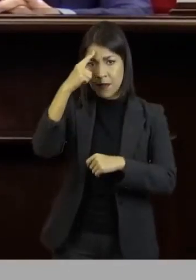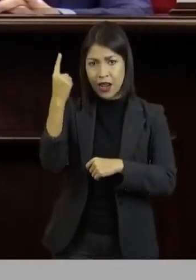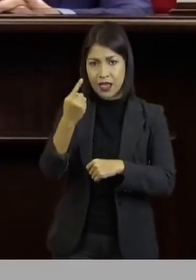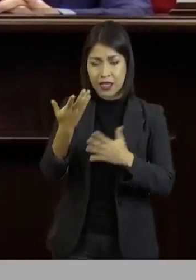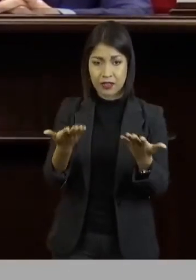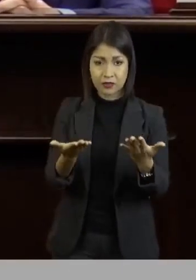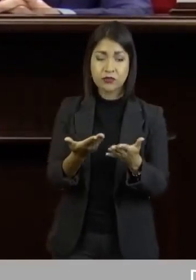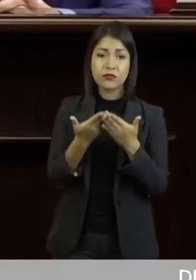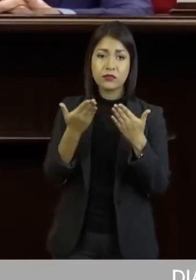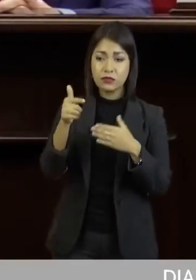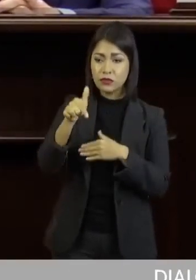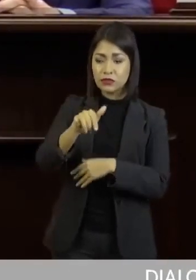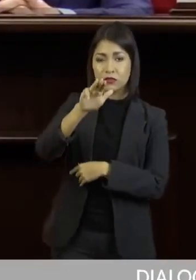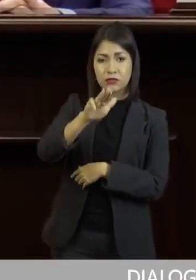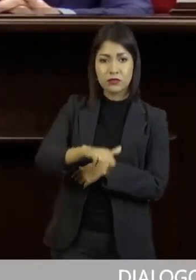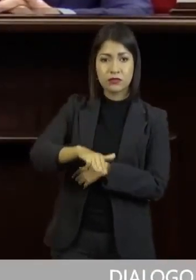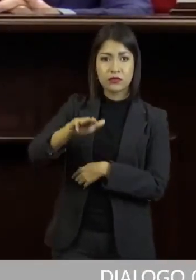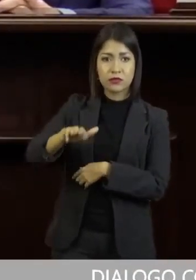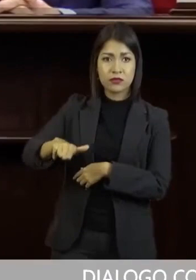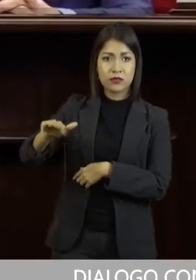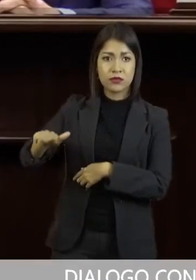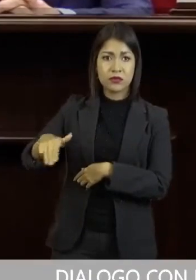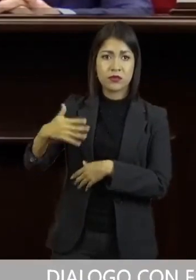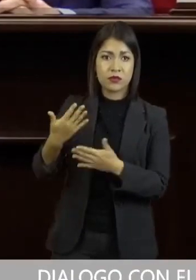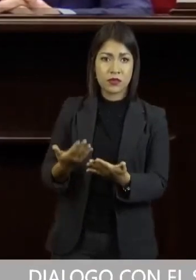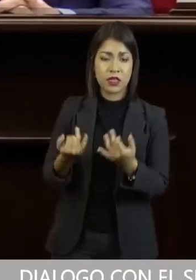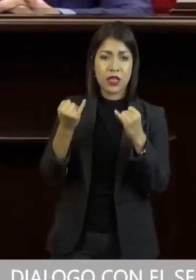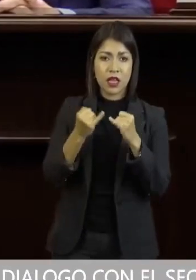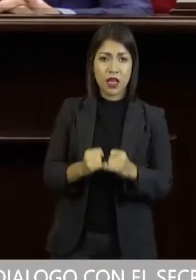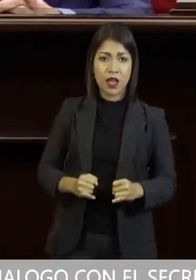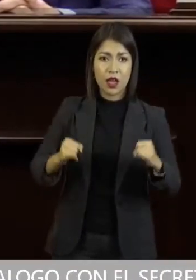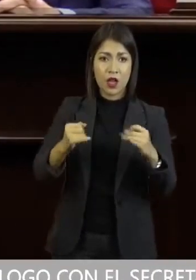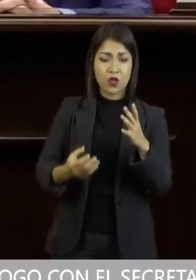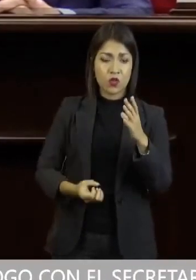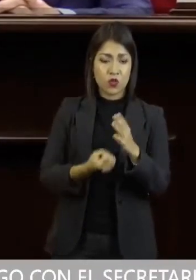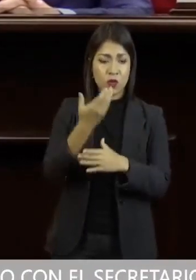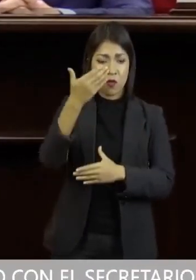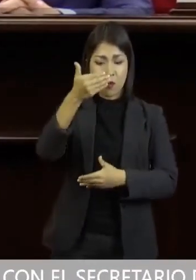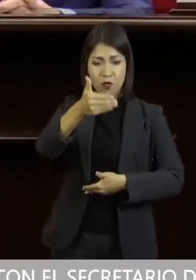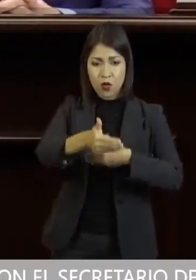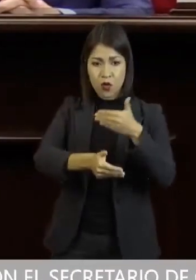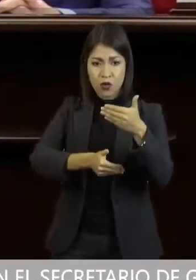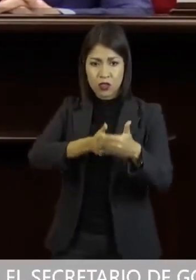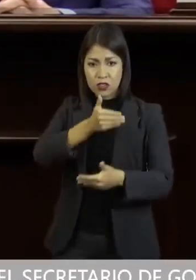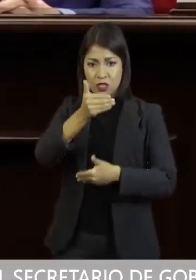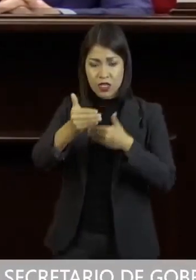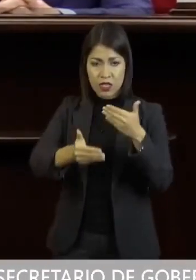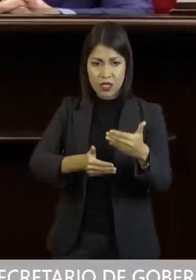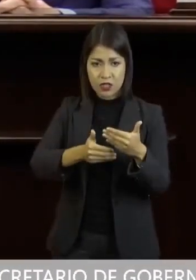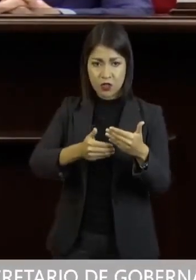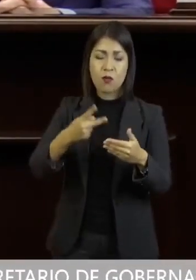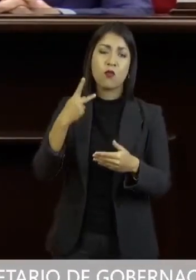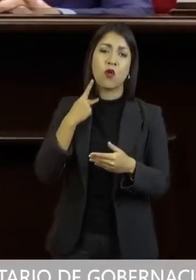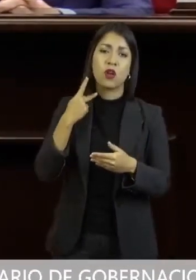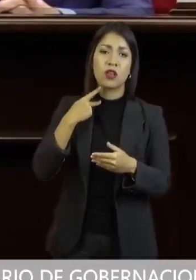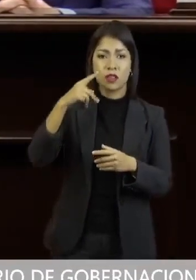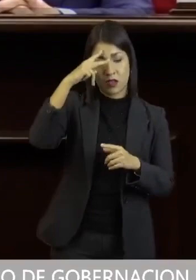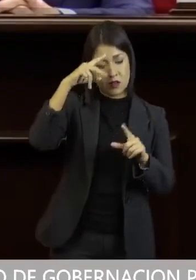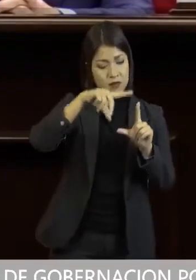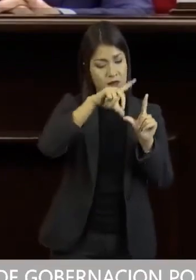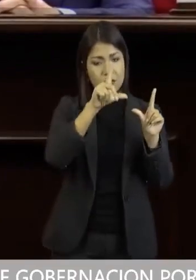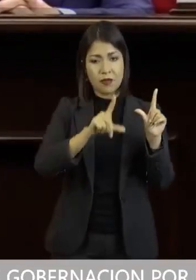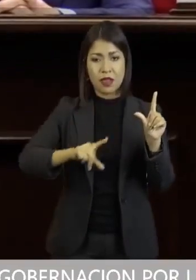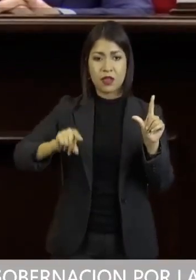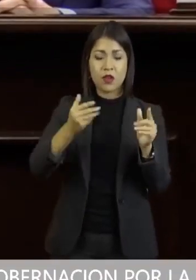inaugurar aquí en Michoacán una nueva etapa de la vida política del país. El ejercicio